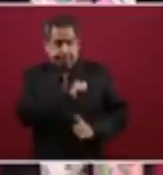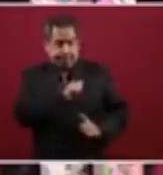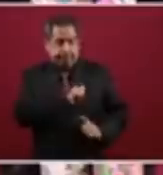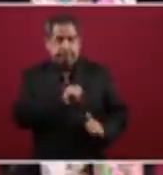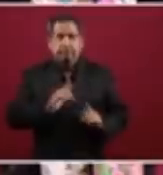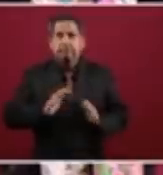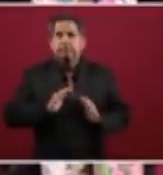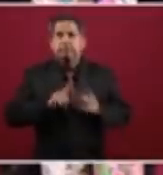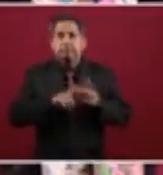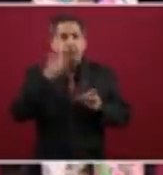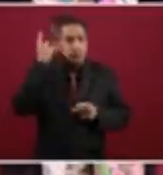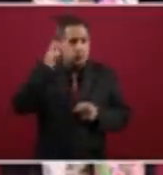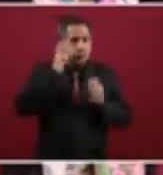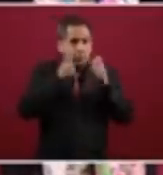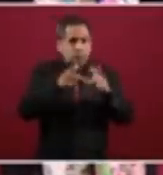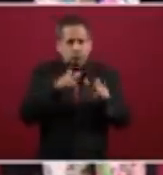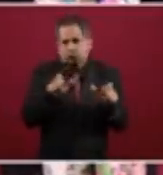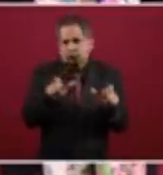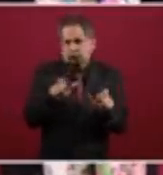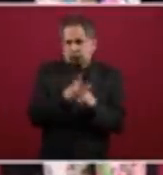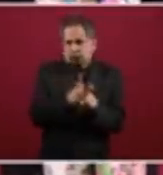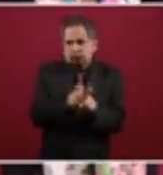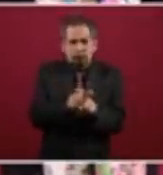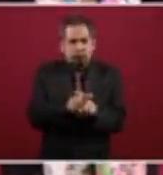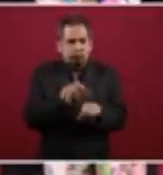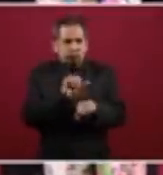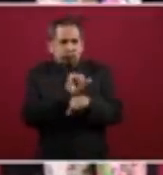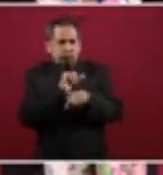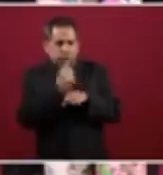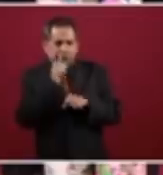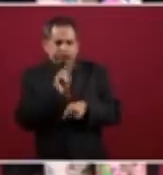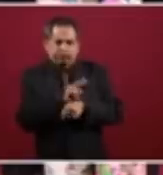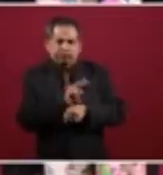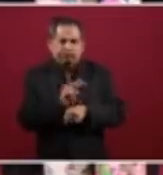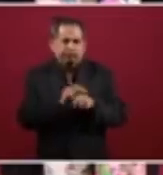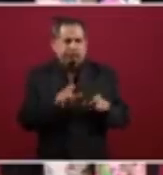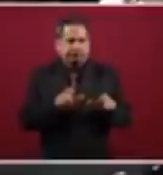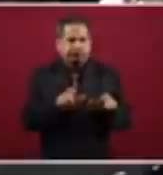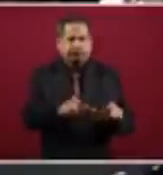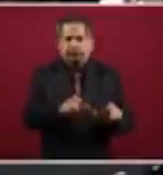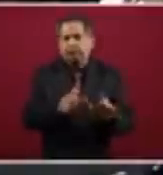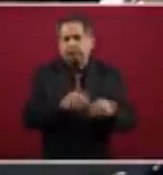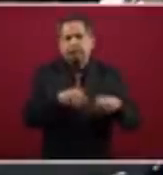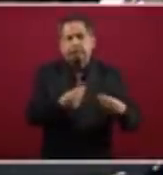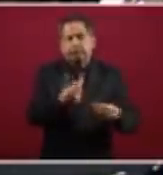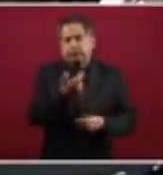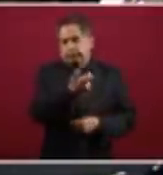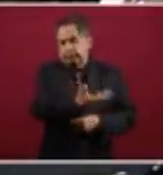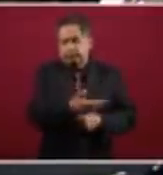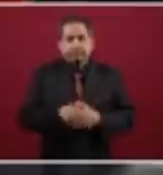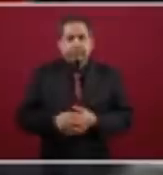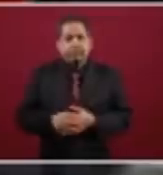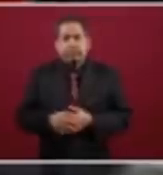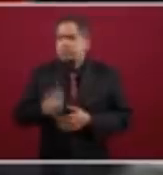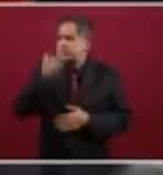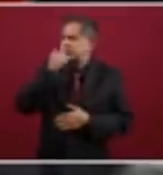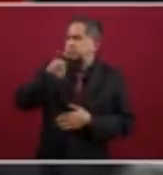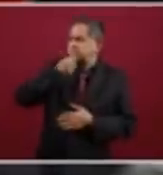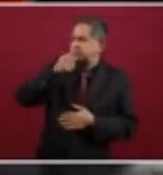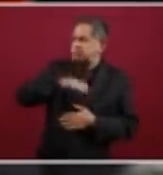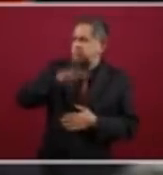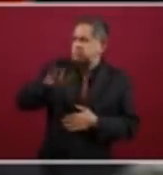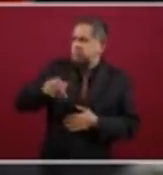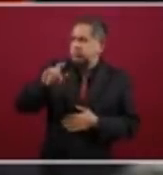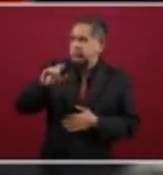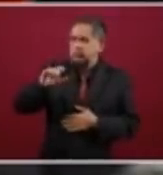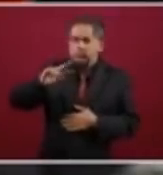Durango y Chihuahua el Ejército se hace cargo de apoyarnos en los traslados. El retroactivo y si ha habido personas fallecidas,